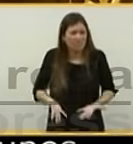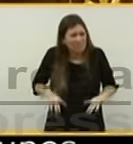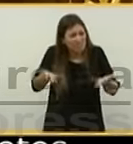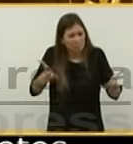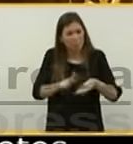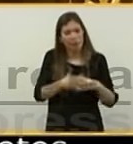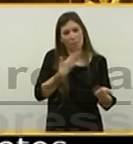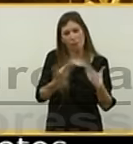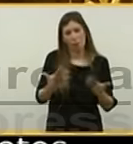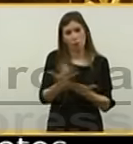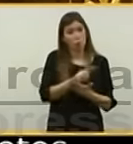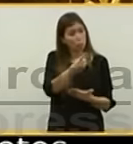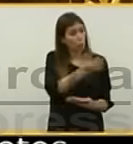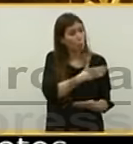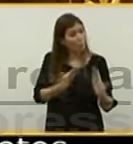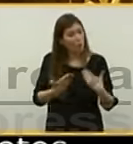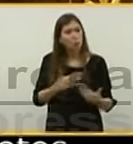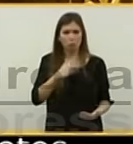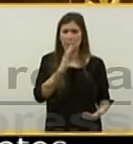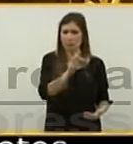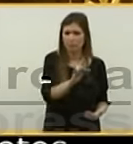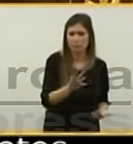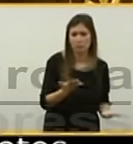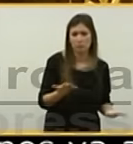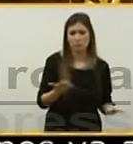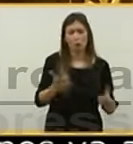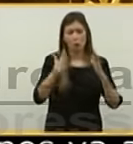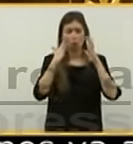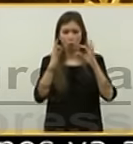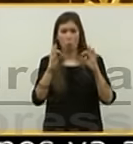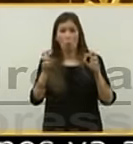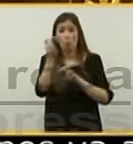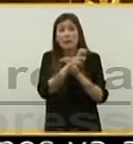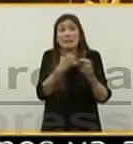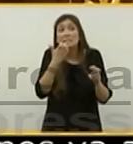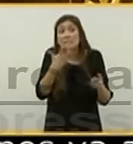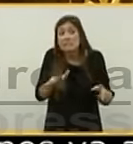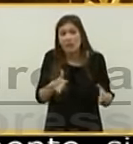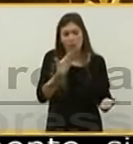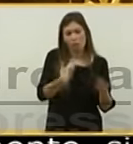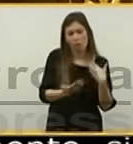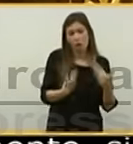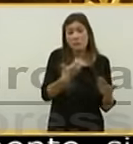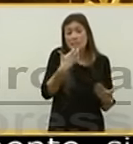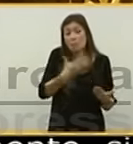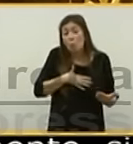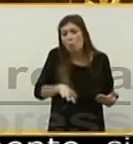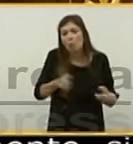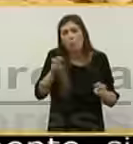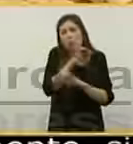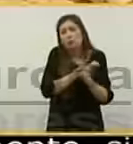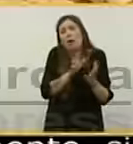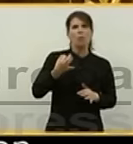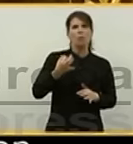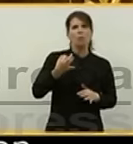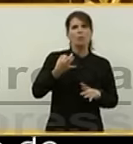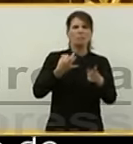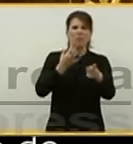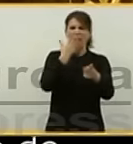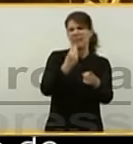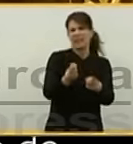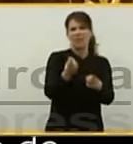a encontrar, y capacidad, evidentemente, si la hay, después del diálogo, de intentar llegar a acuerdos, ¿no?